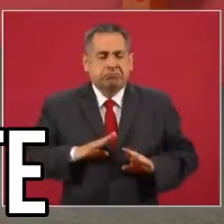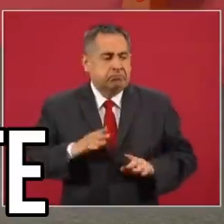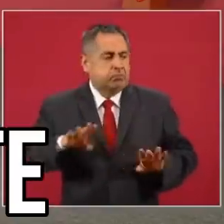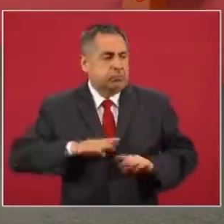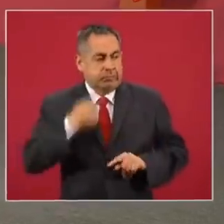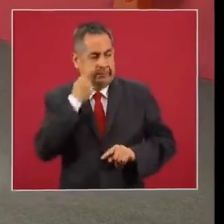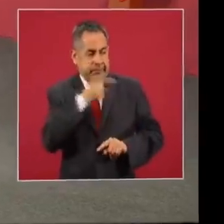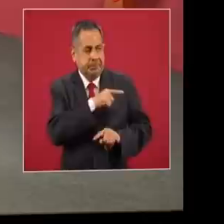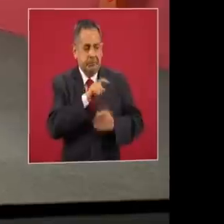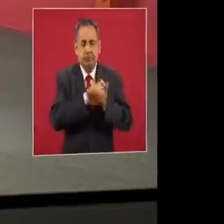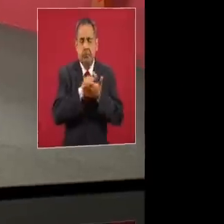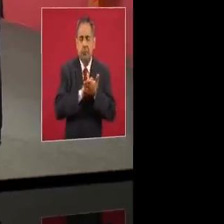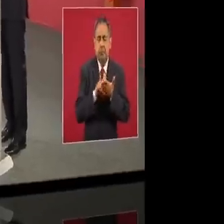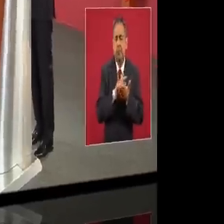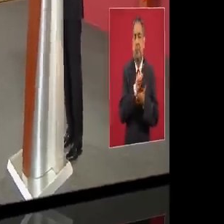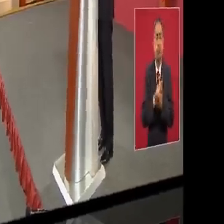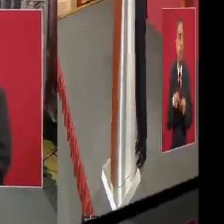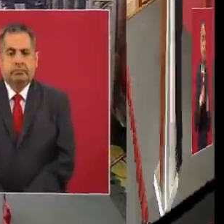grupo, a una minoría.